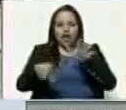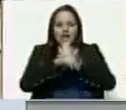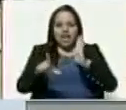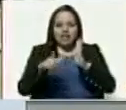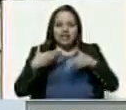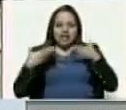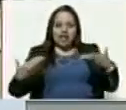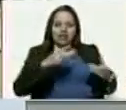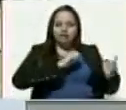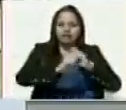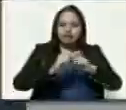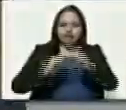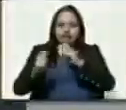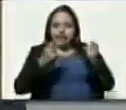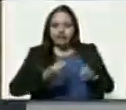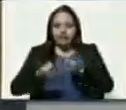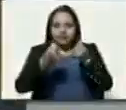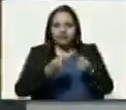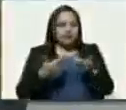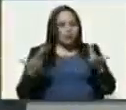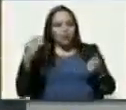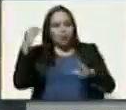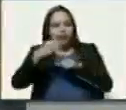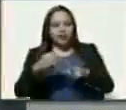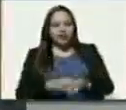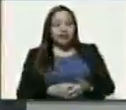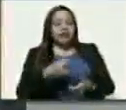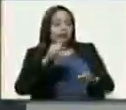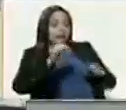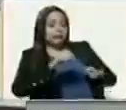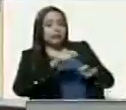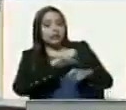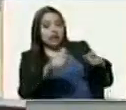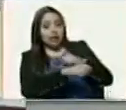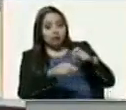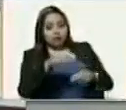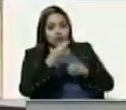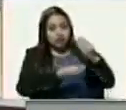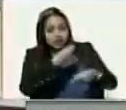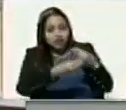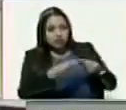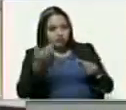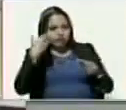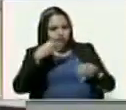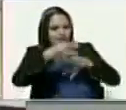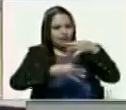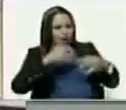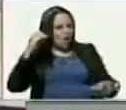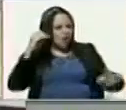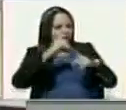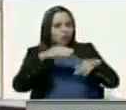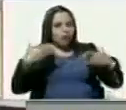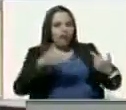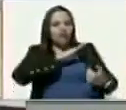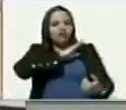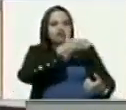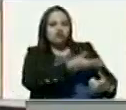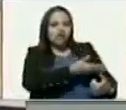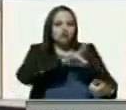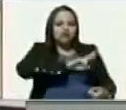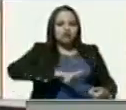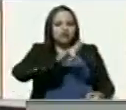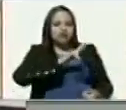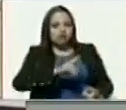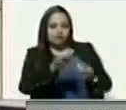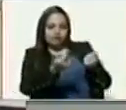transacciones financieras. La reforma que se hizo, como lo dije en el segmento anterior, tiene por objetivo fortalecer el uso de la